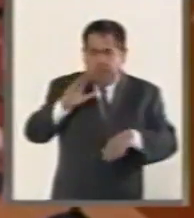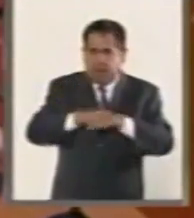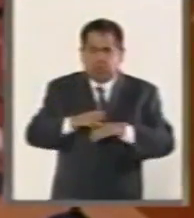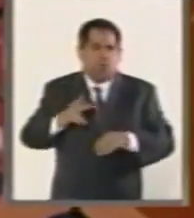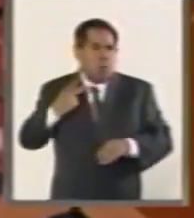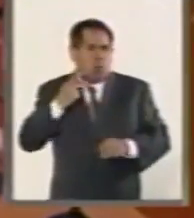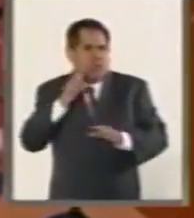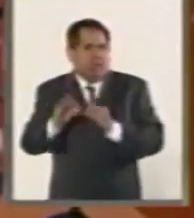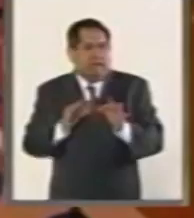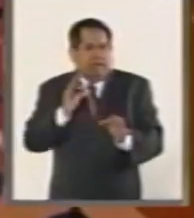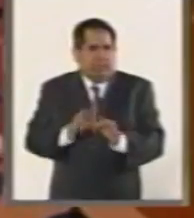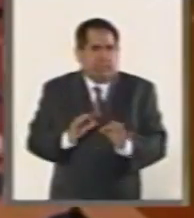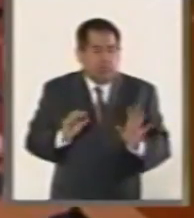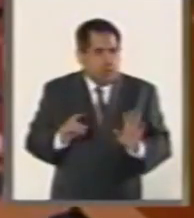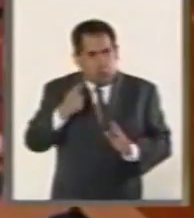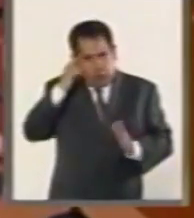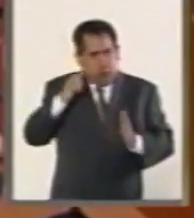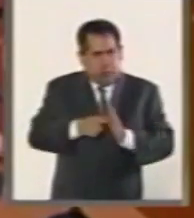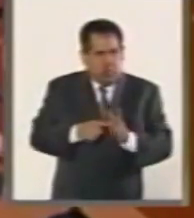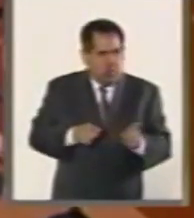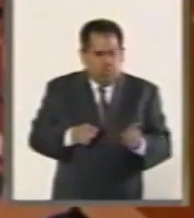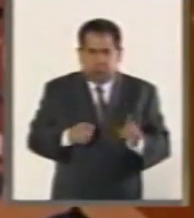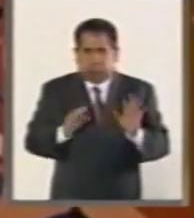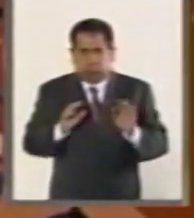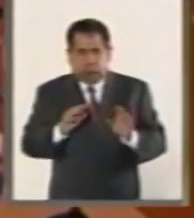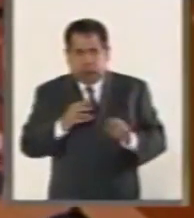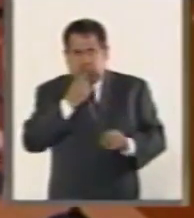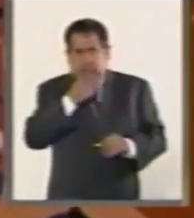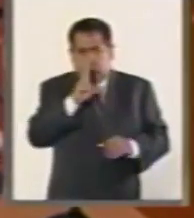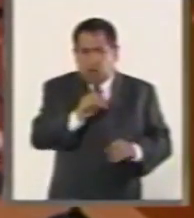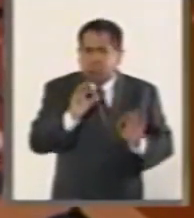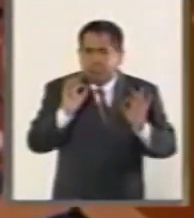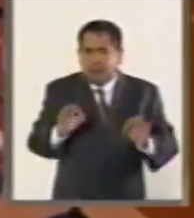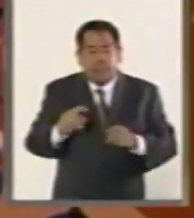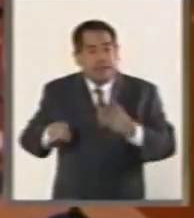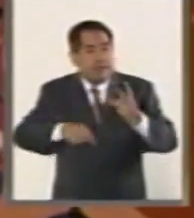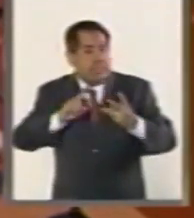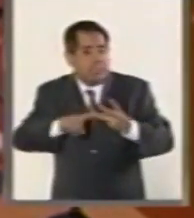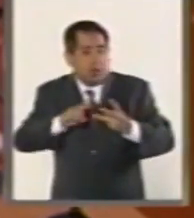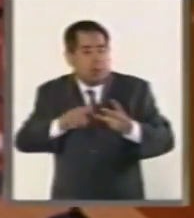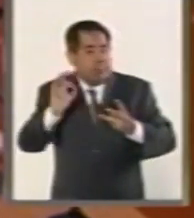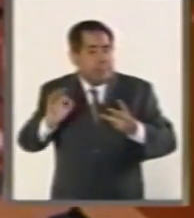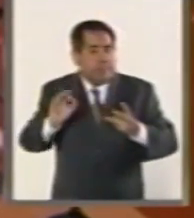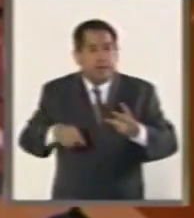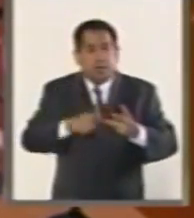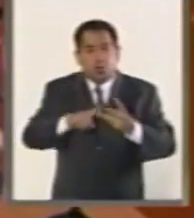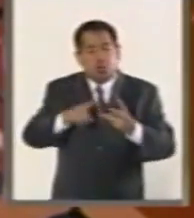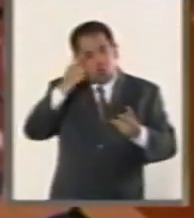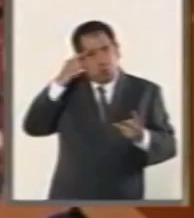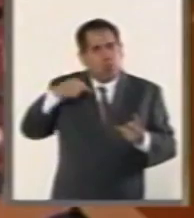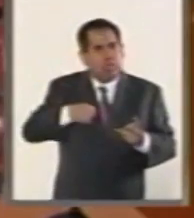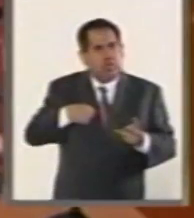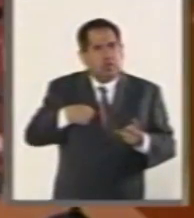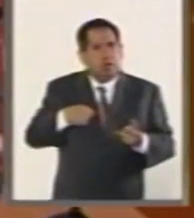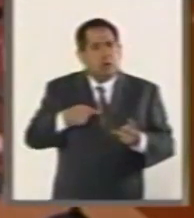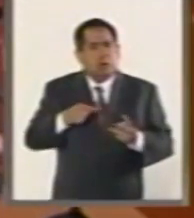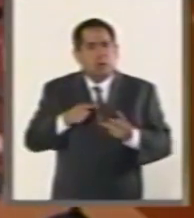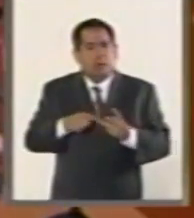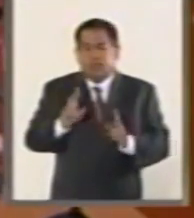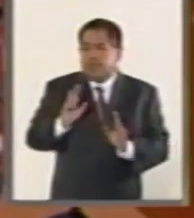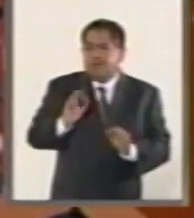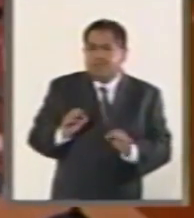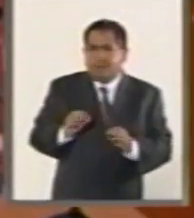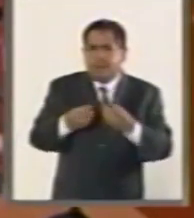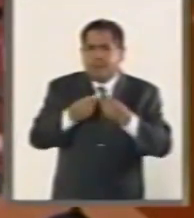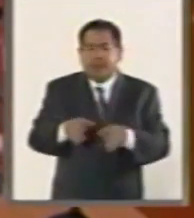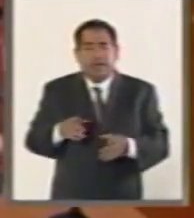políticas ambientales. Eso creo que nadie puede estar en contra. Y tercero, yo creo que efectivamente ha perdido eficacia